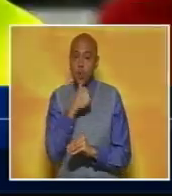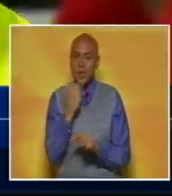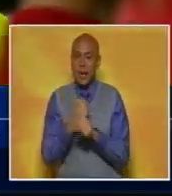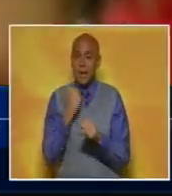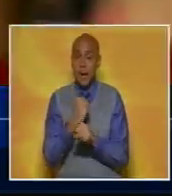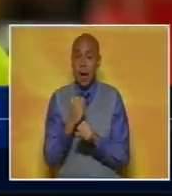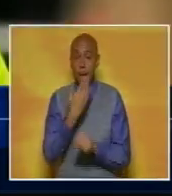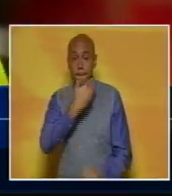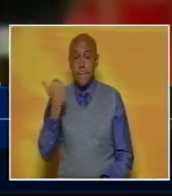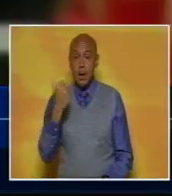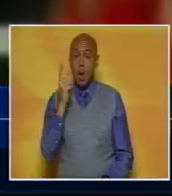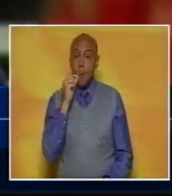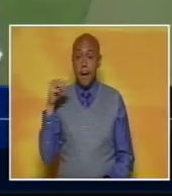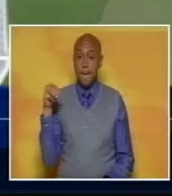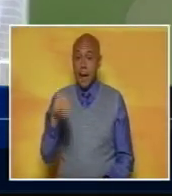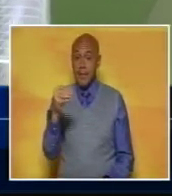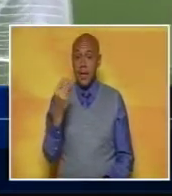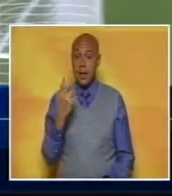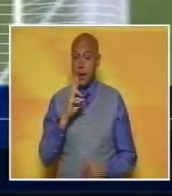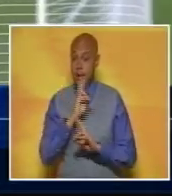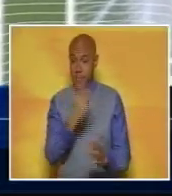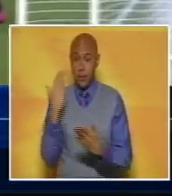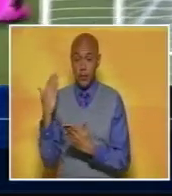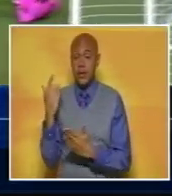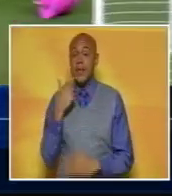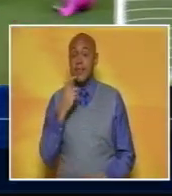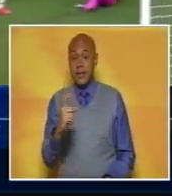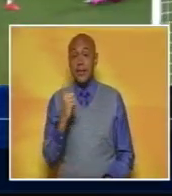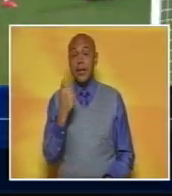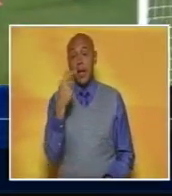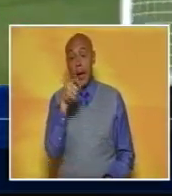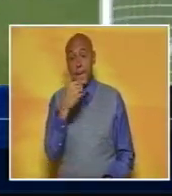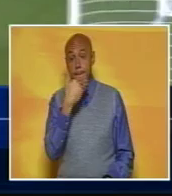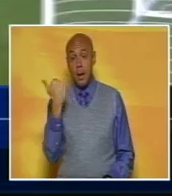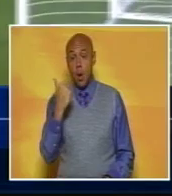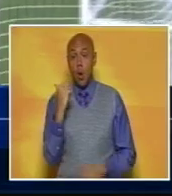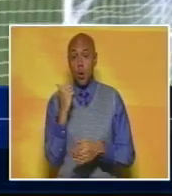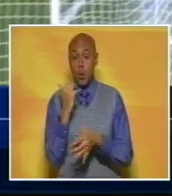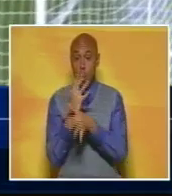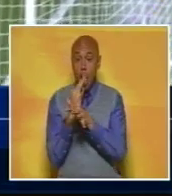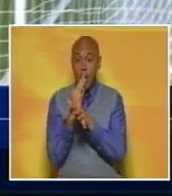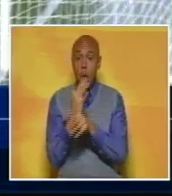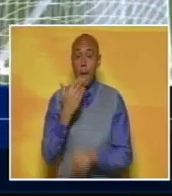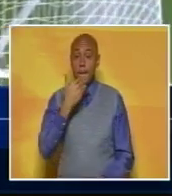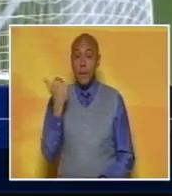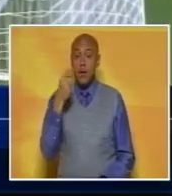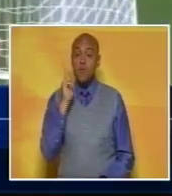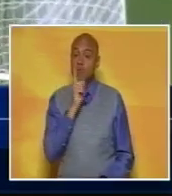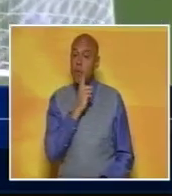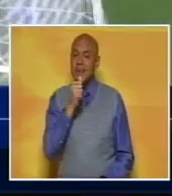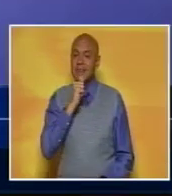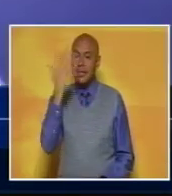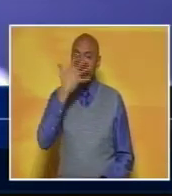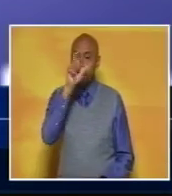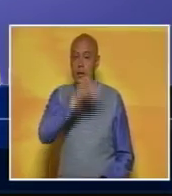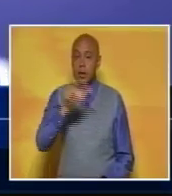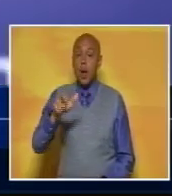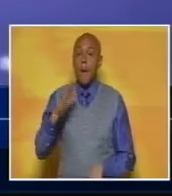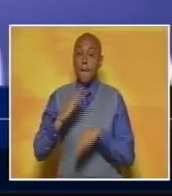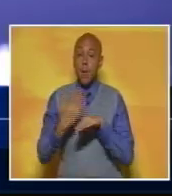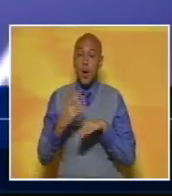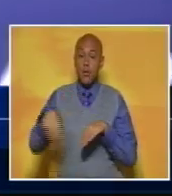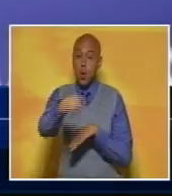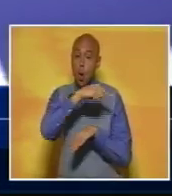mucho. A lo que Messi replicó en redes sociales que cuando se habla de jugadores hay que dar nombres, porque si no se está ensuciando